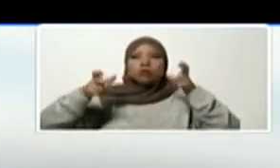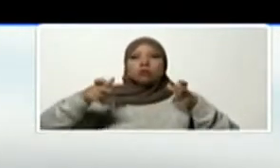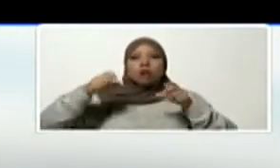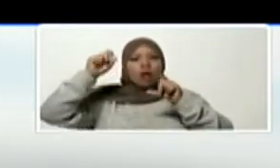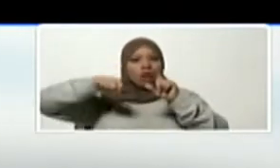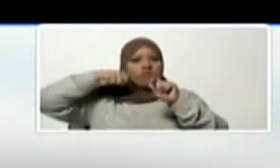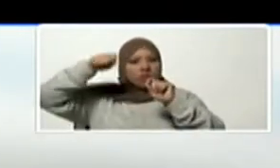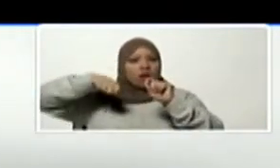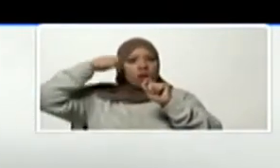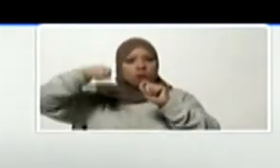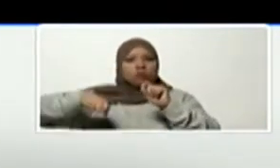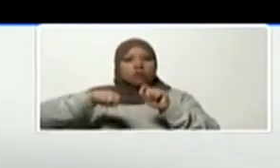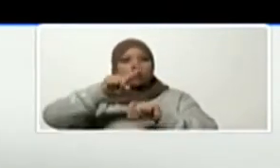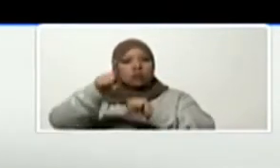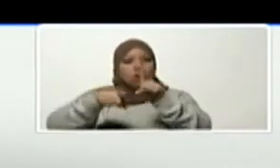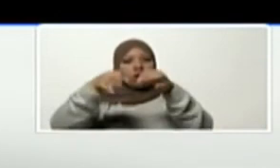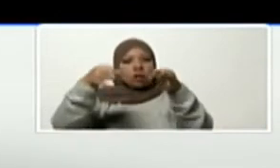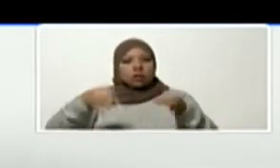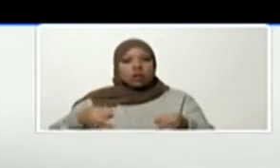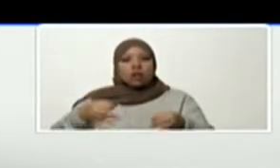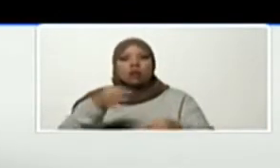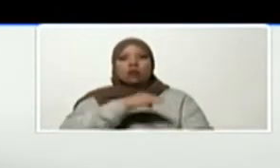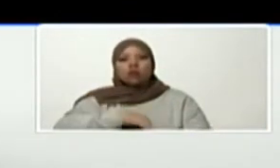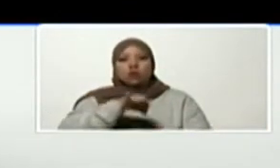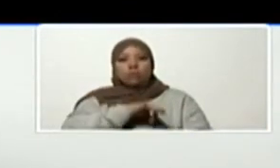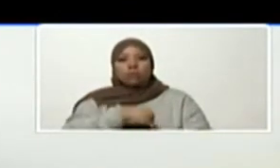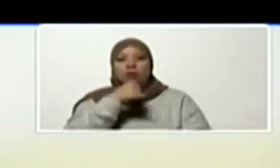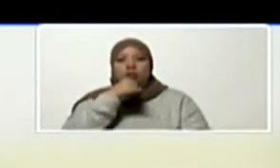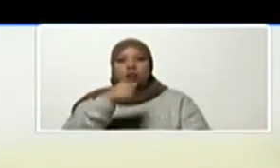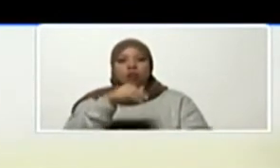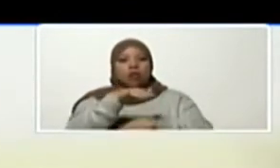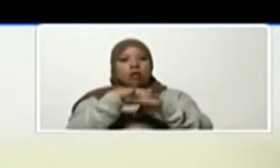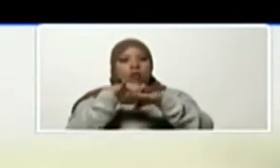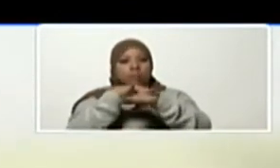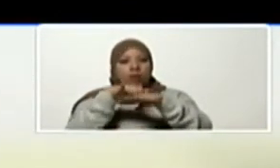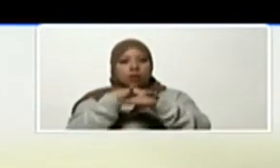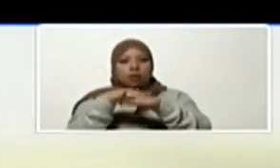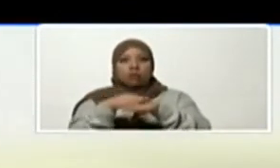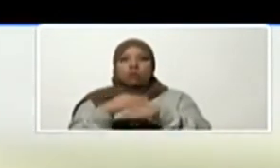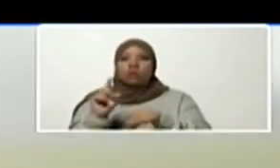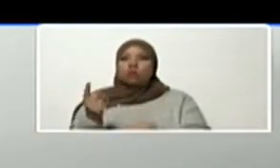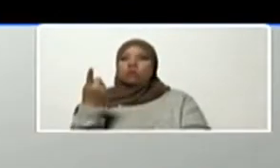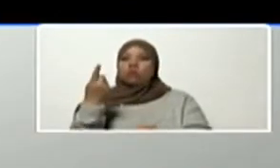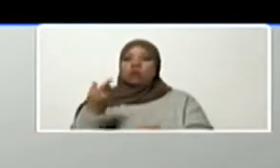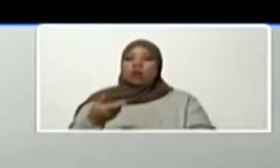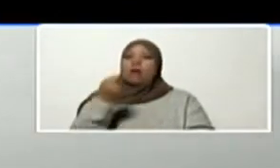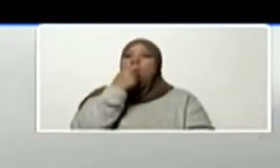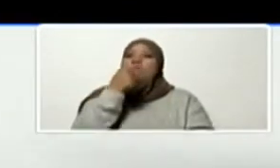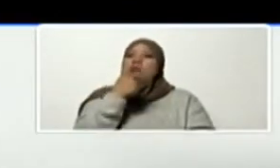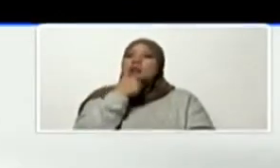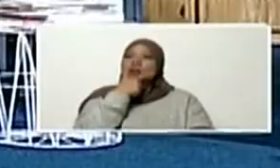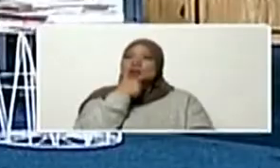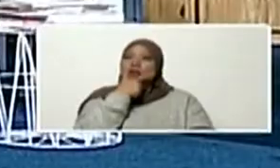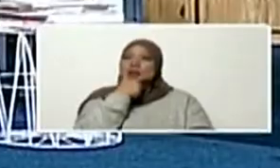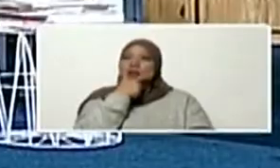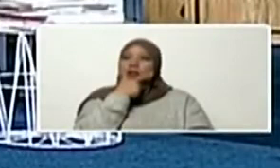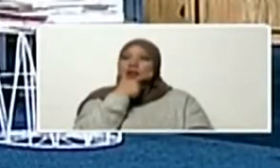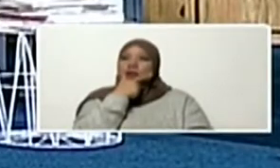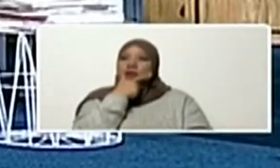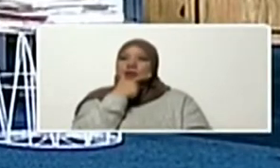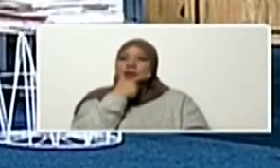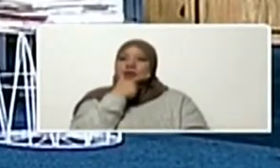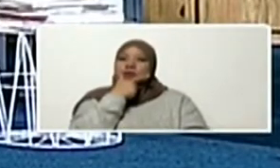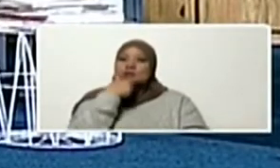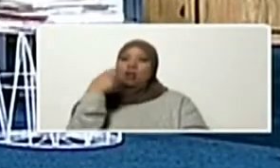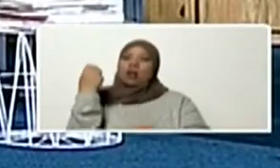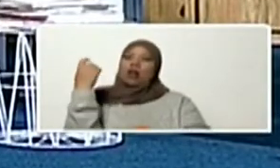video? ¿Seguro, señor ministro? Es algo, una de las cosas más hermosas que me ocurrió durante